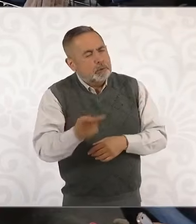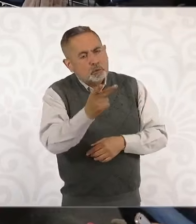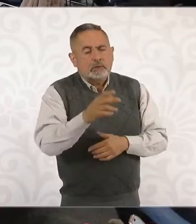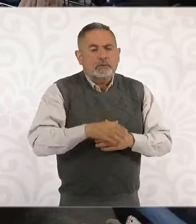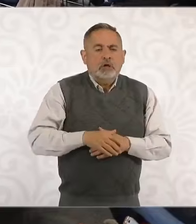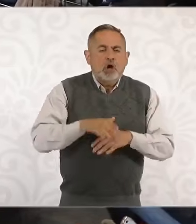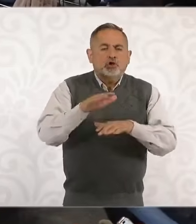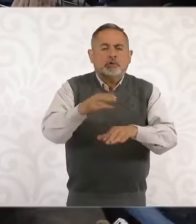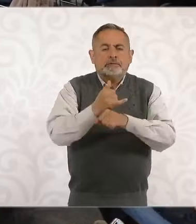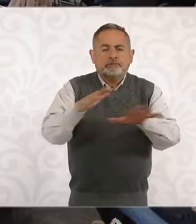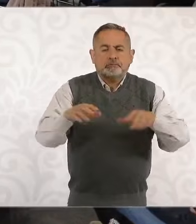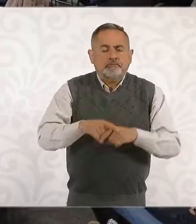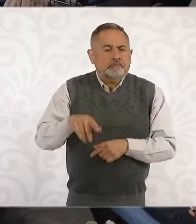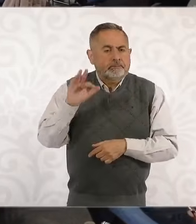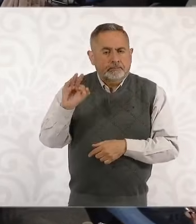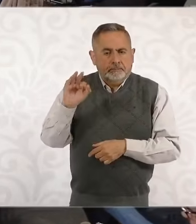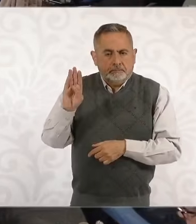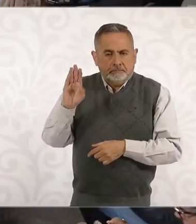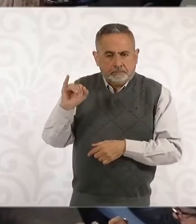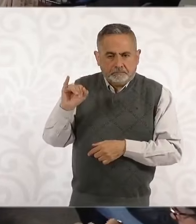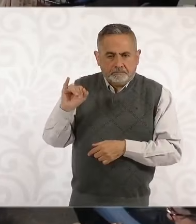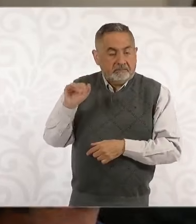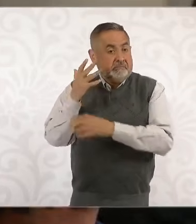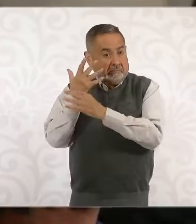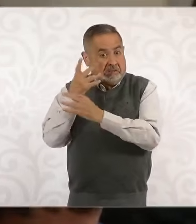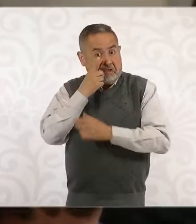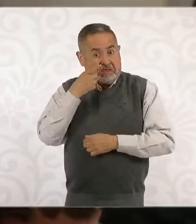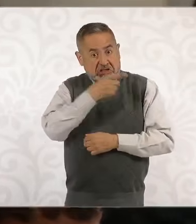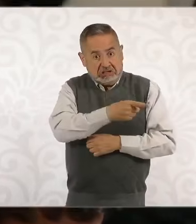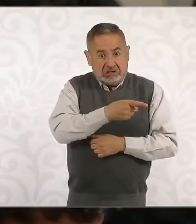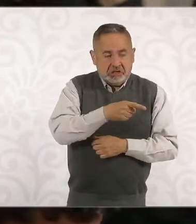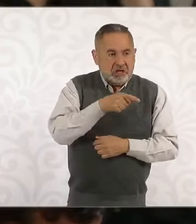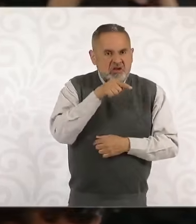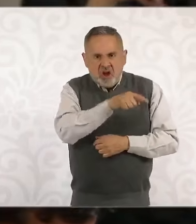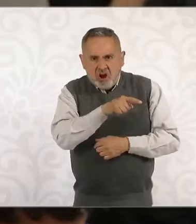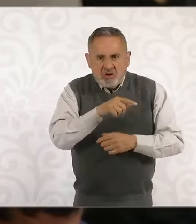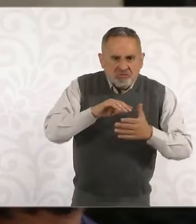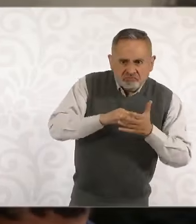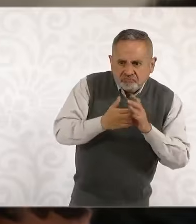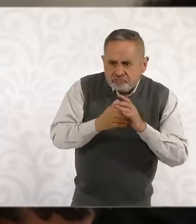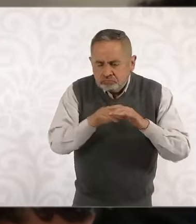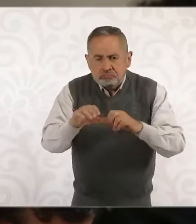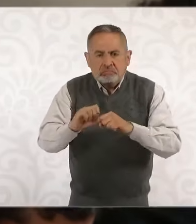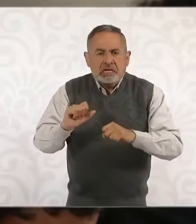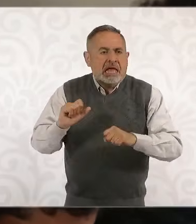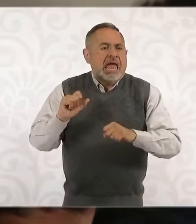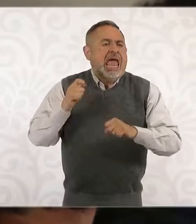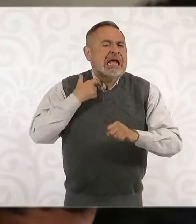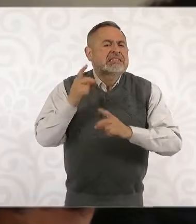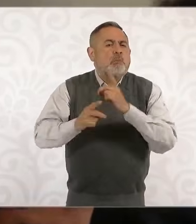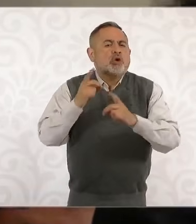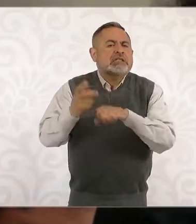concretamente sobre el informe del propio FBI que señala que esta operación que se hizo con el exatleta